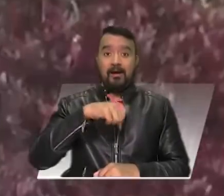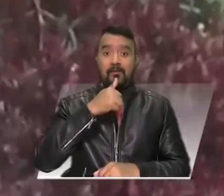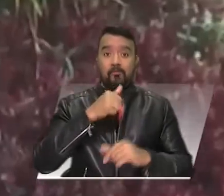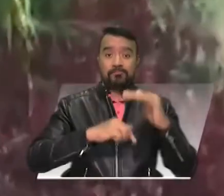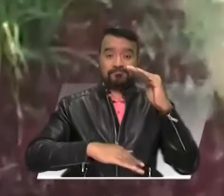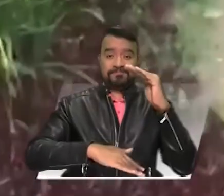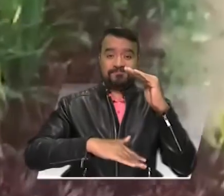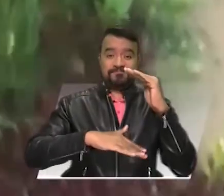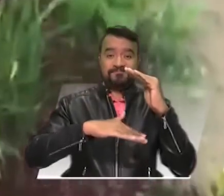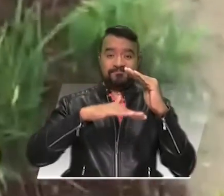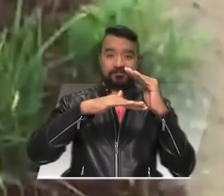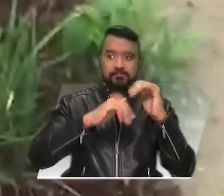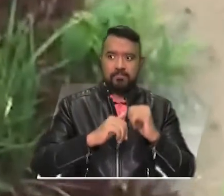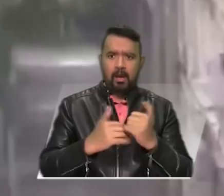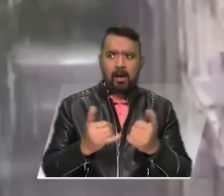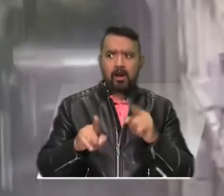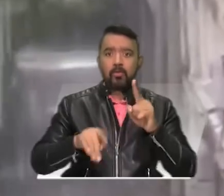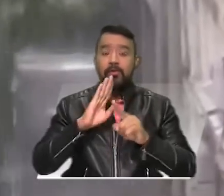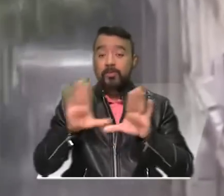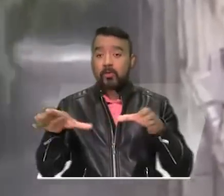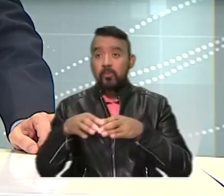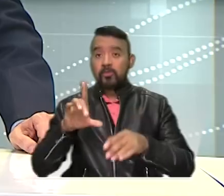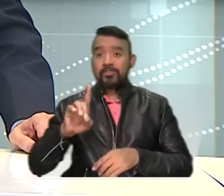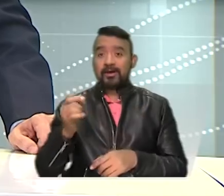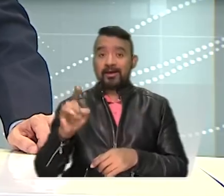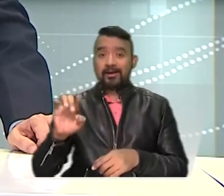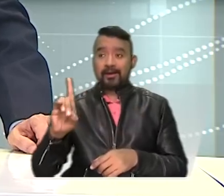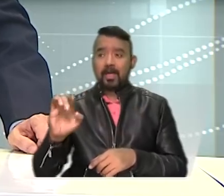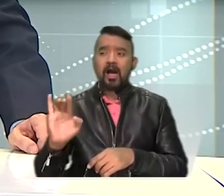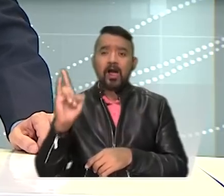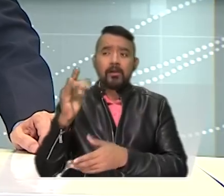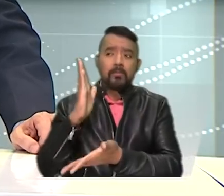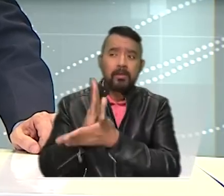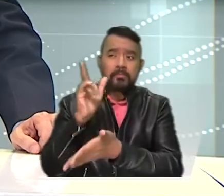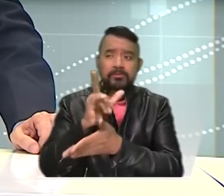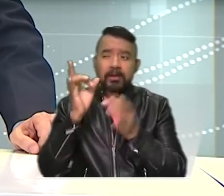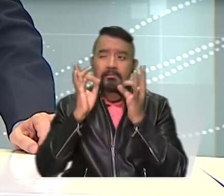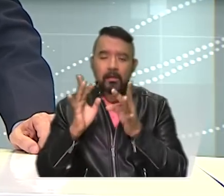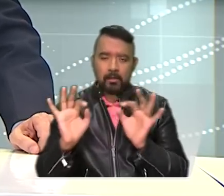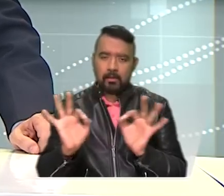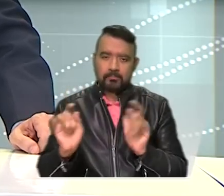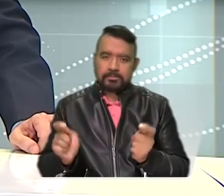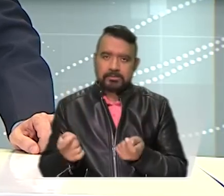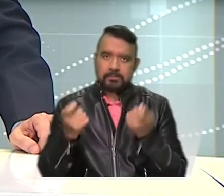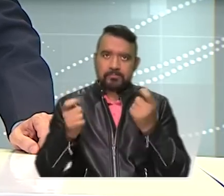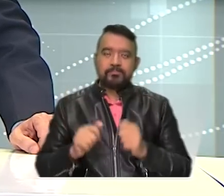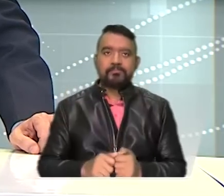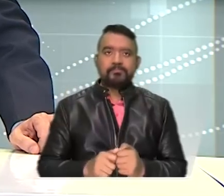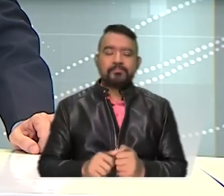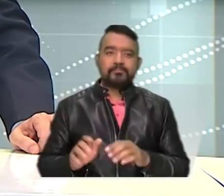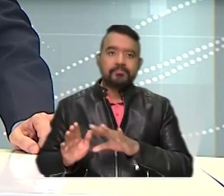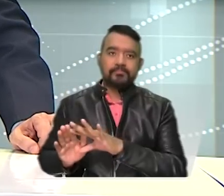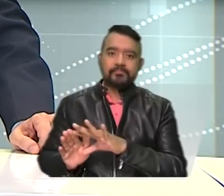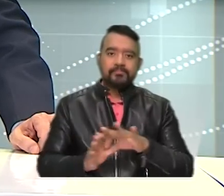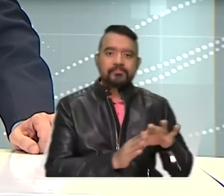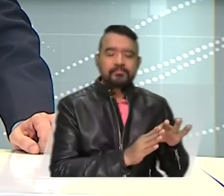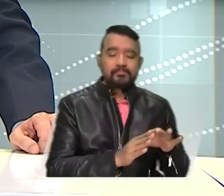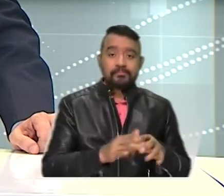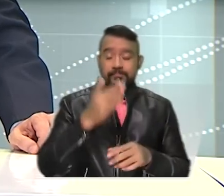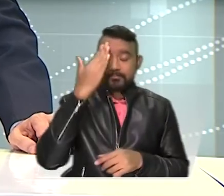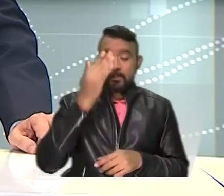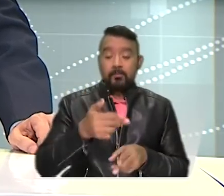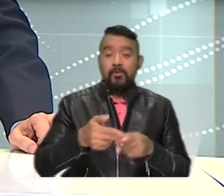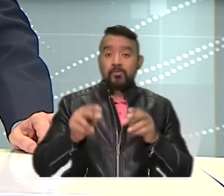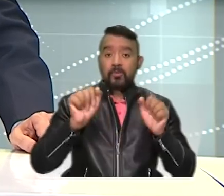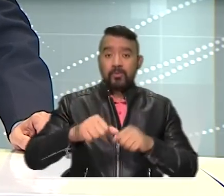no se reportaron lesionados precisamente Medellín sería declarada en emergencia climática así lo dio a conocer